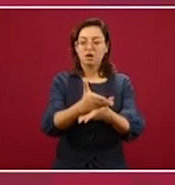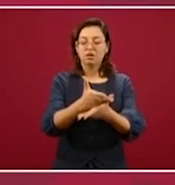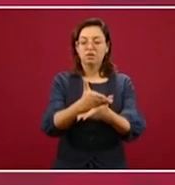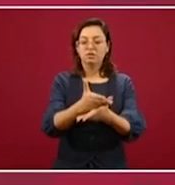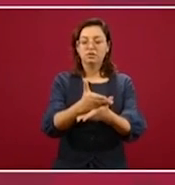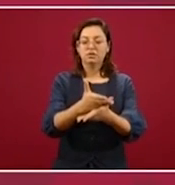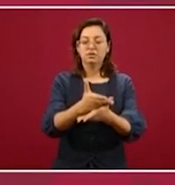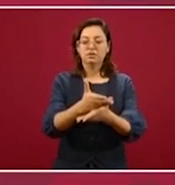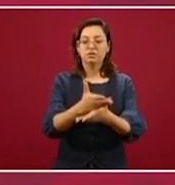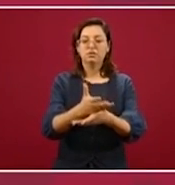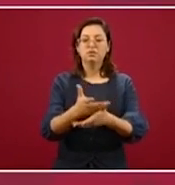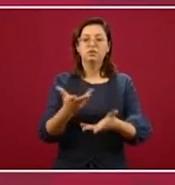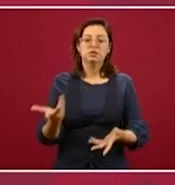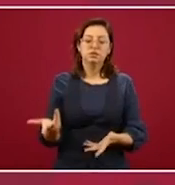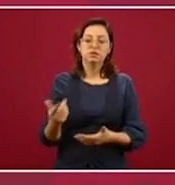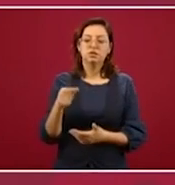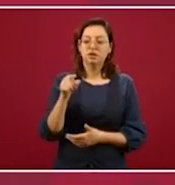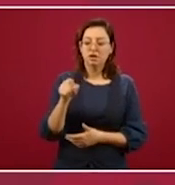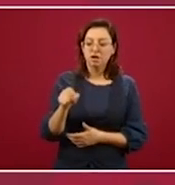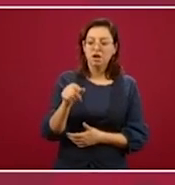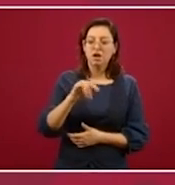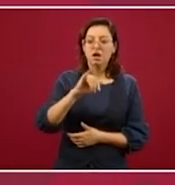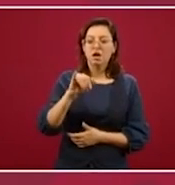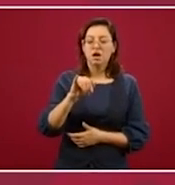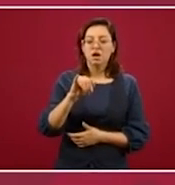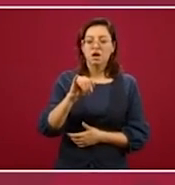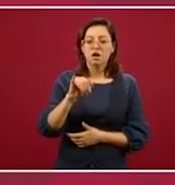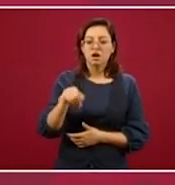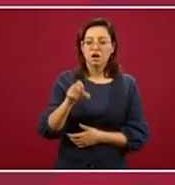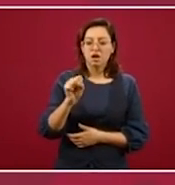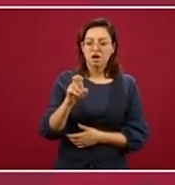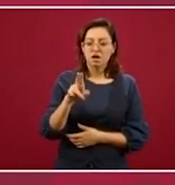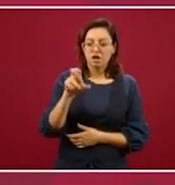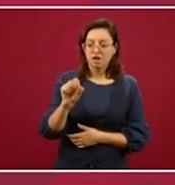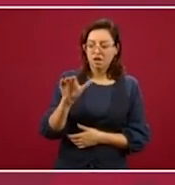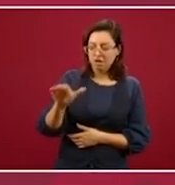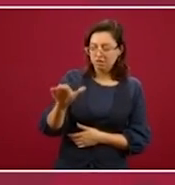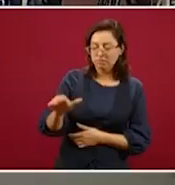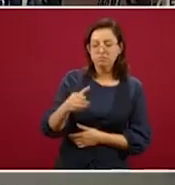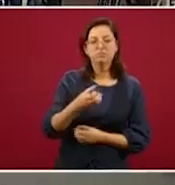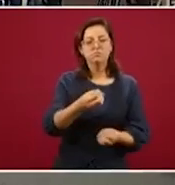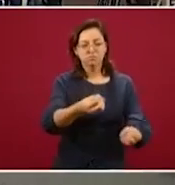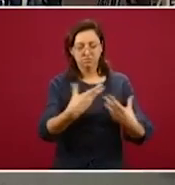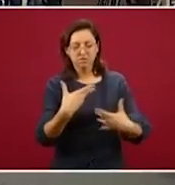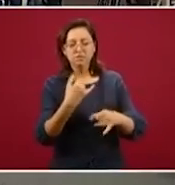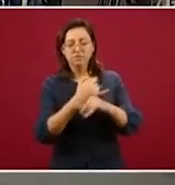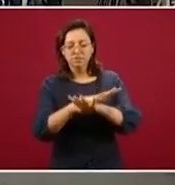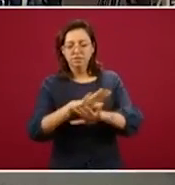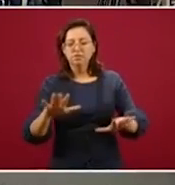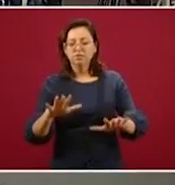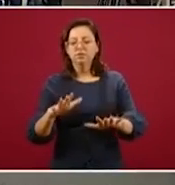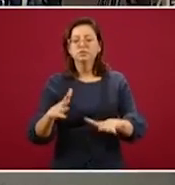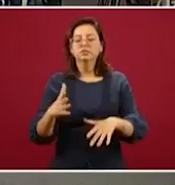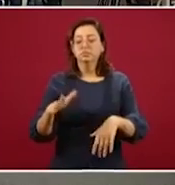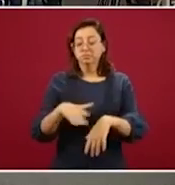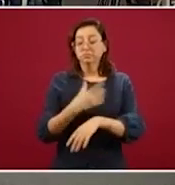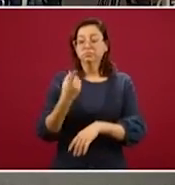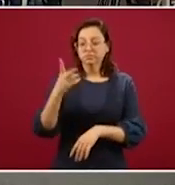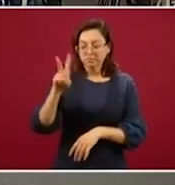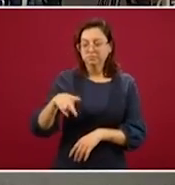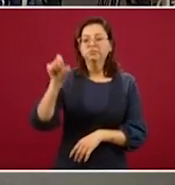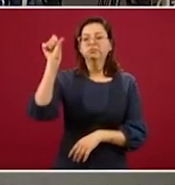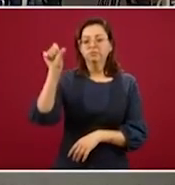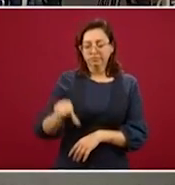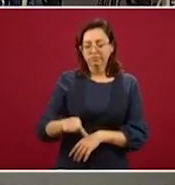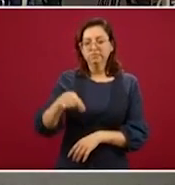yo le pido a Jesús que tome los datos, porque en efecto hoy me reúno con el